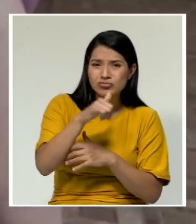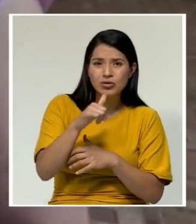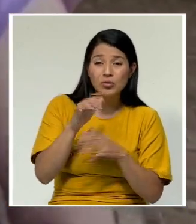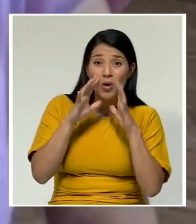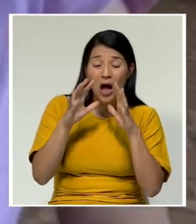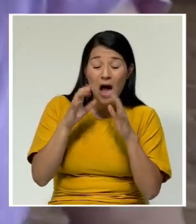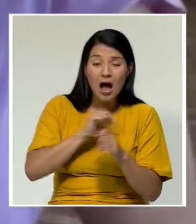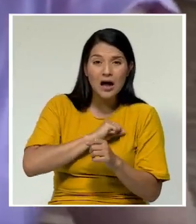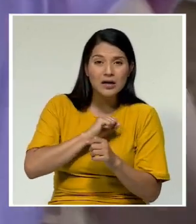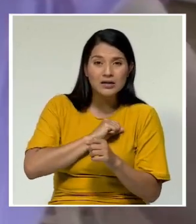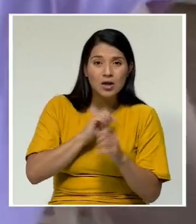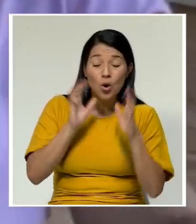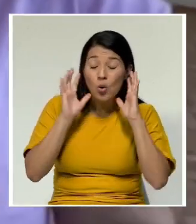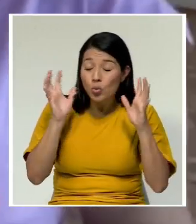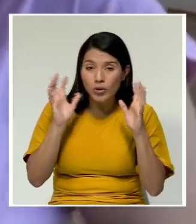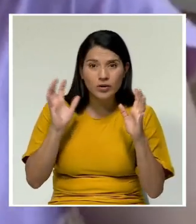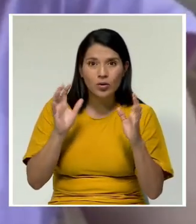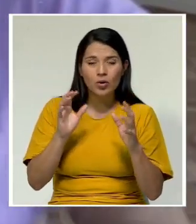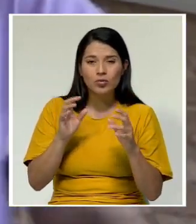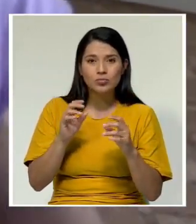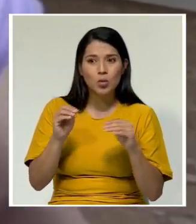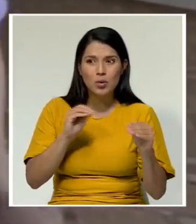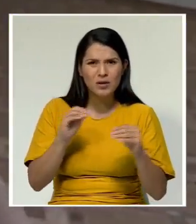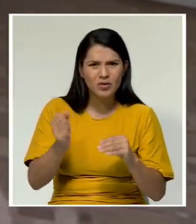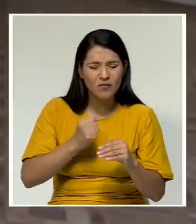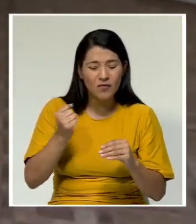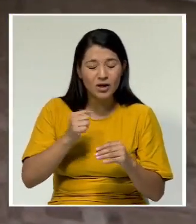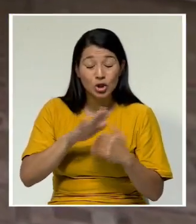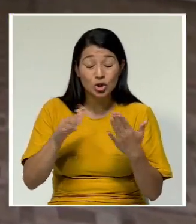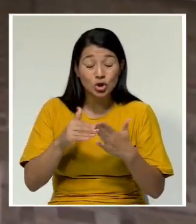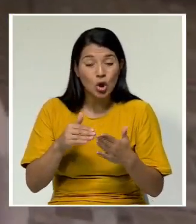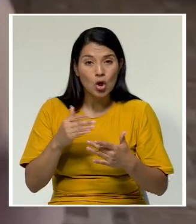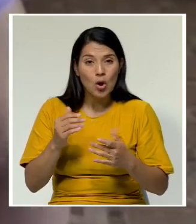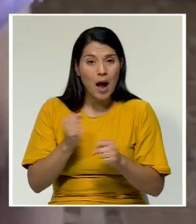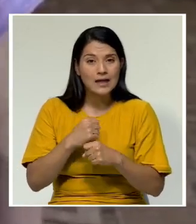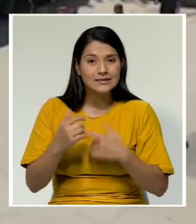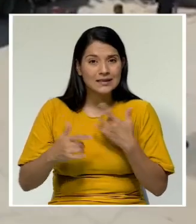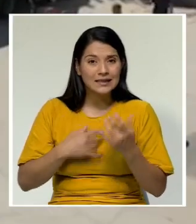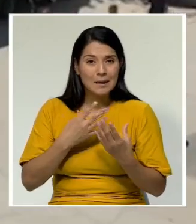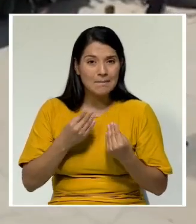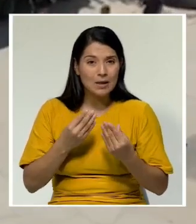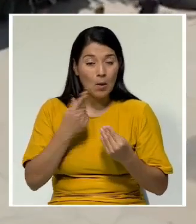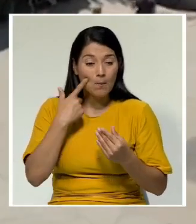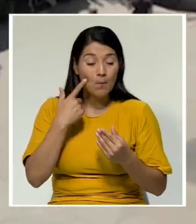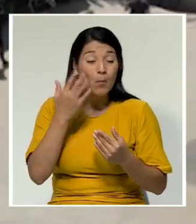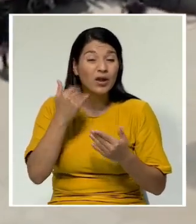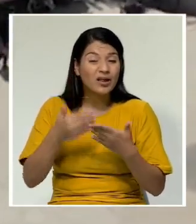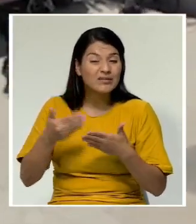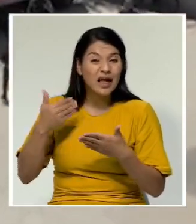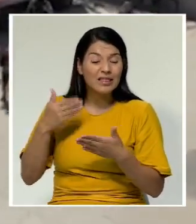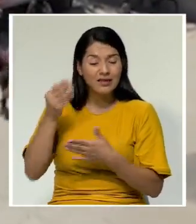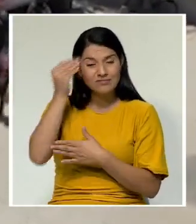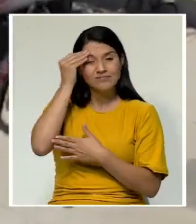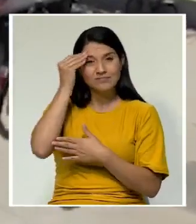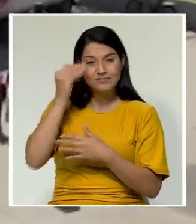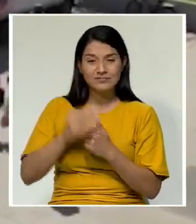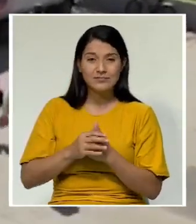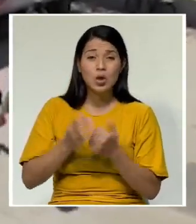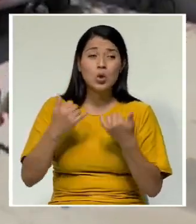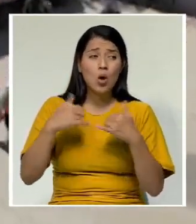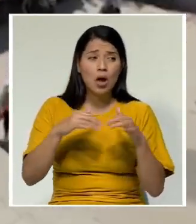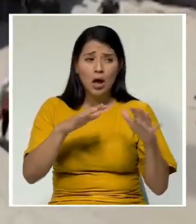En Melitopol, una bandera comunista ondea sobre la Plaza de la Victoria, en sustitución de la ucraniana. Estas dos